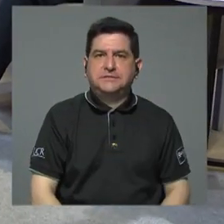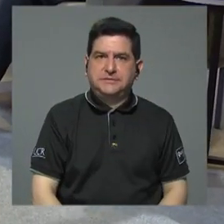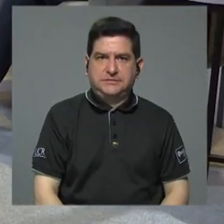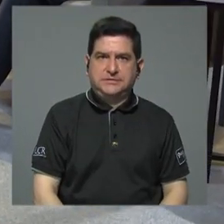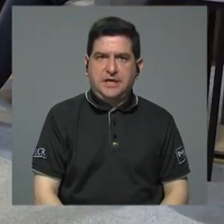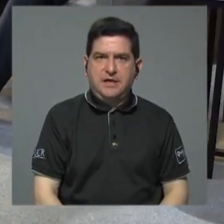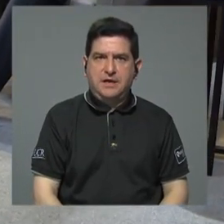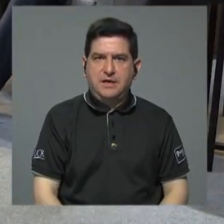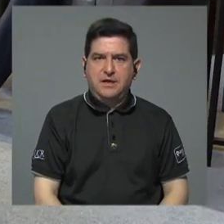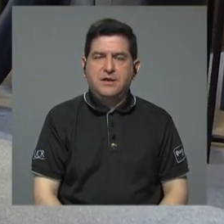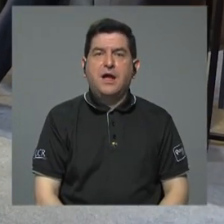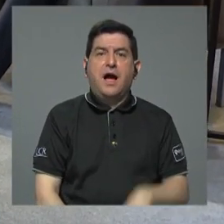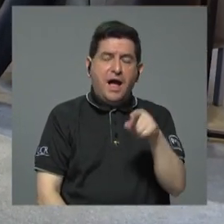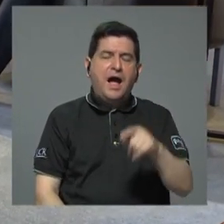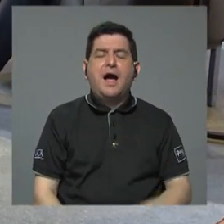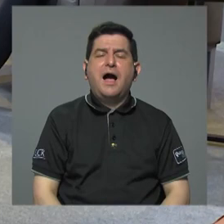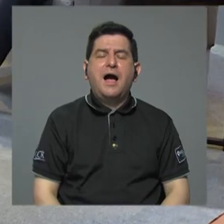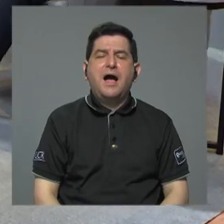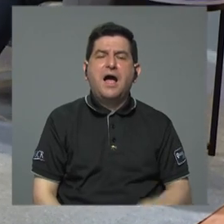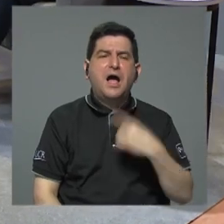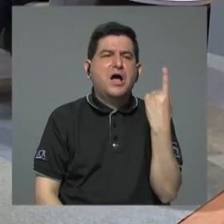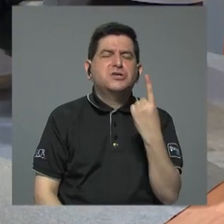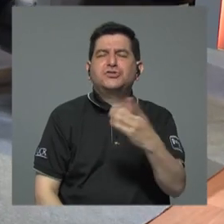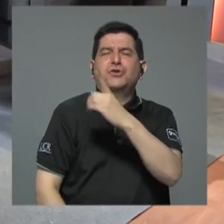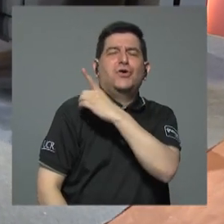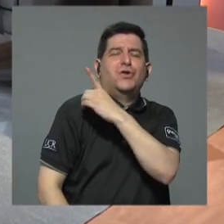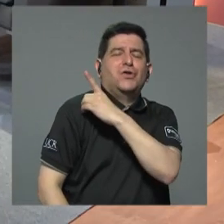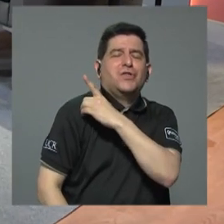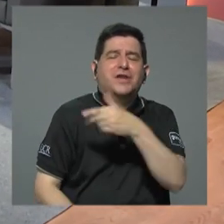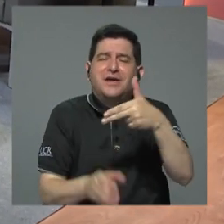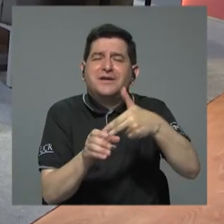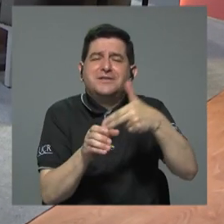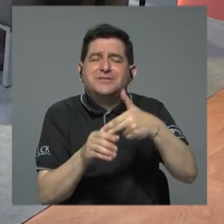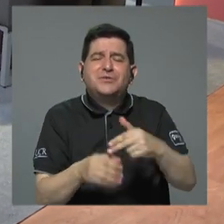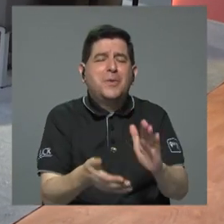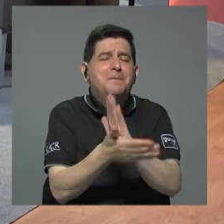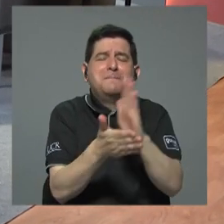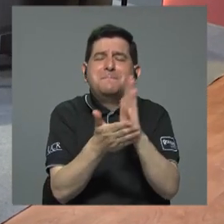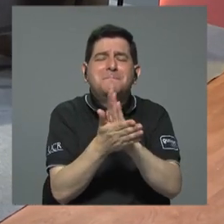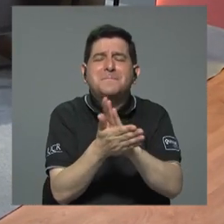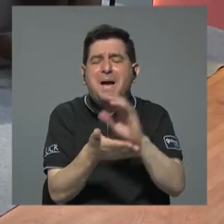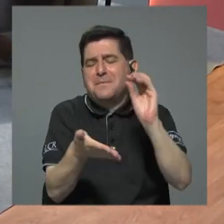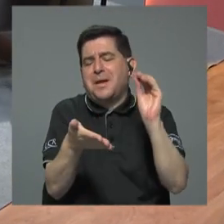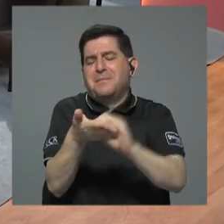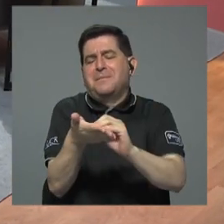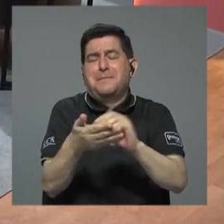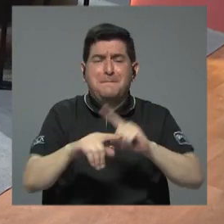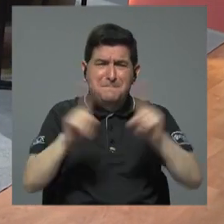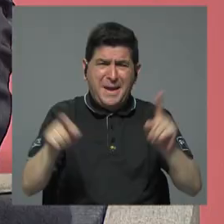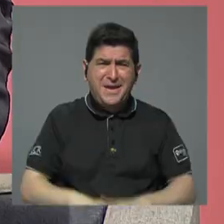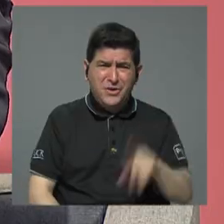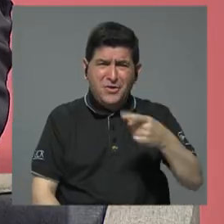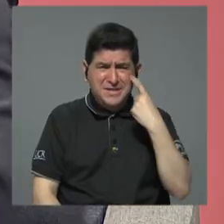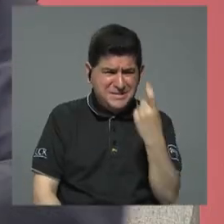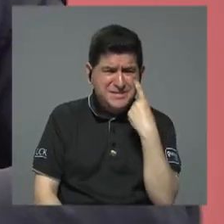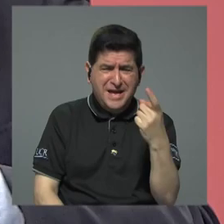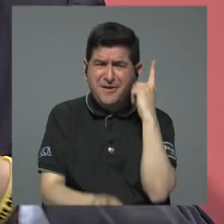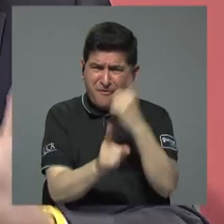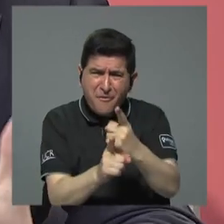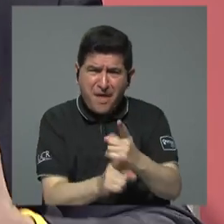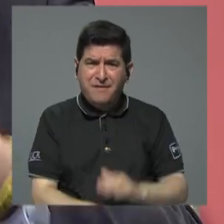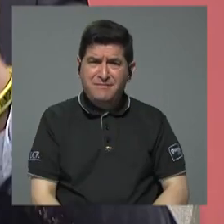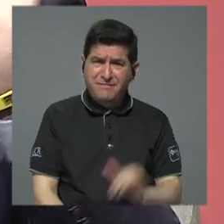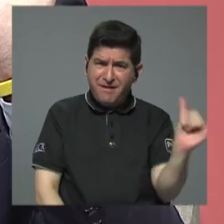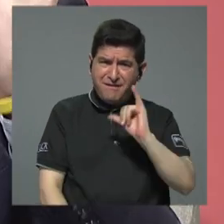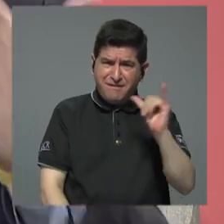La dirección de hidrocarburos solo existe en el papel, habría que invertir en toda la capacitación y todo lo que se requiere para fiscalizar eso bien.